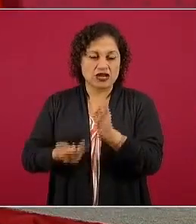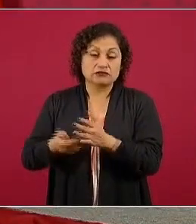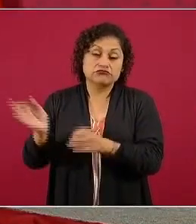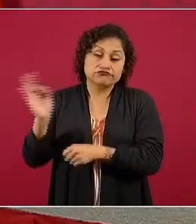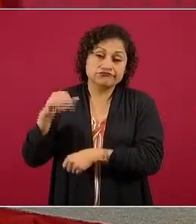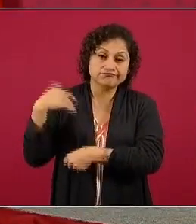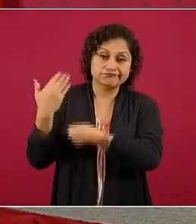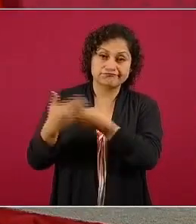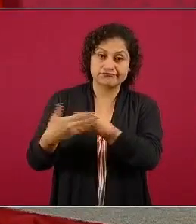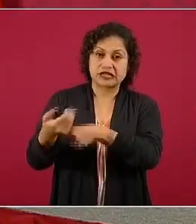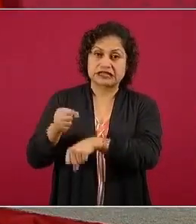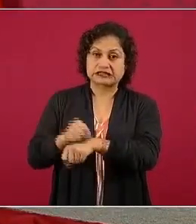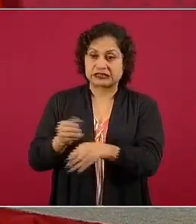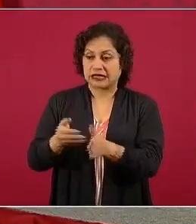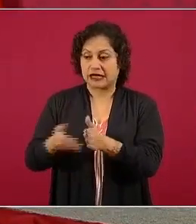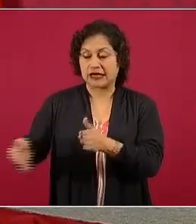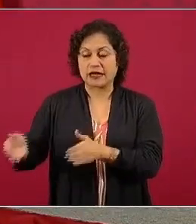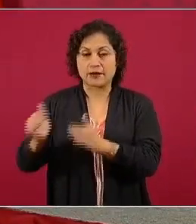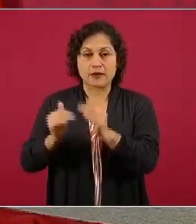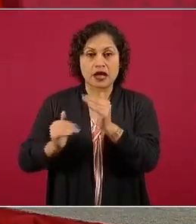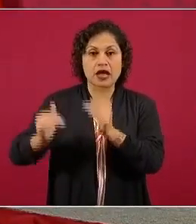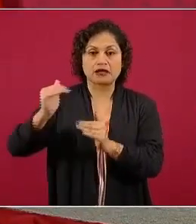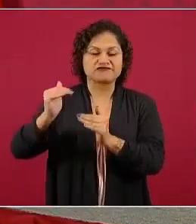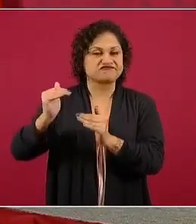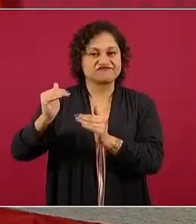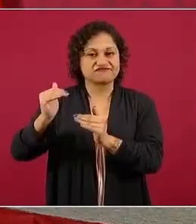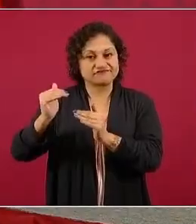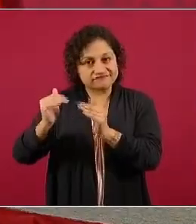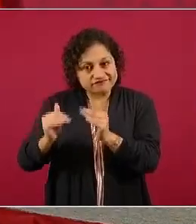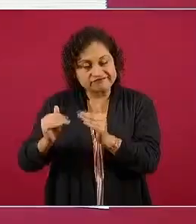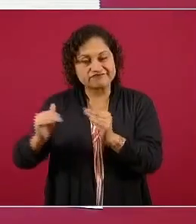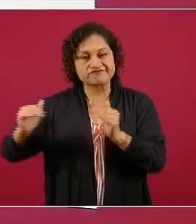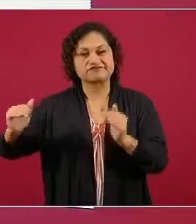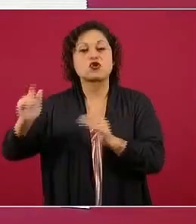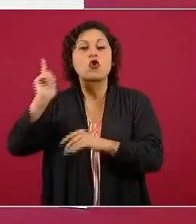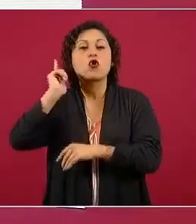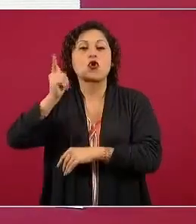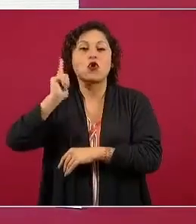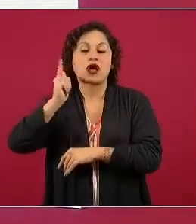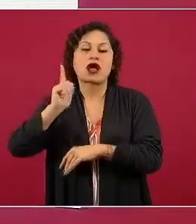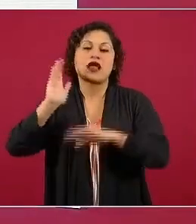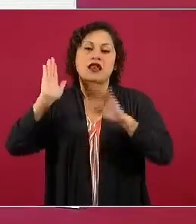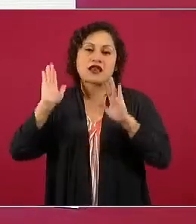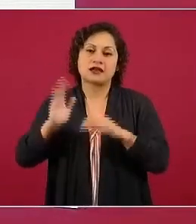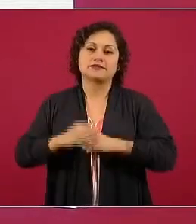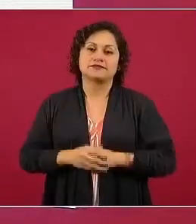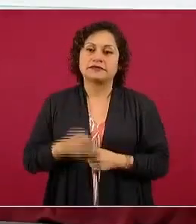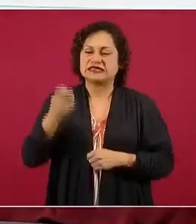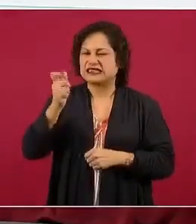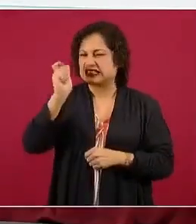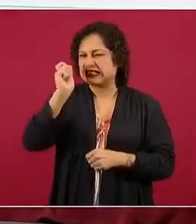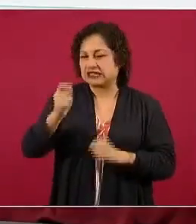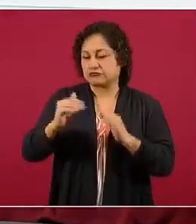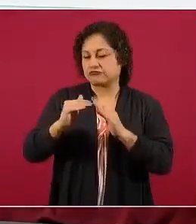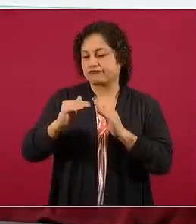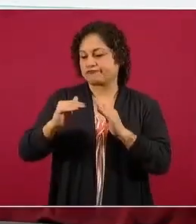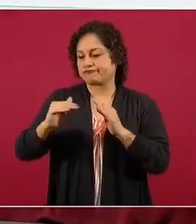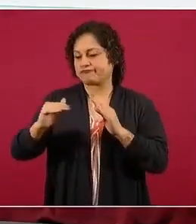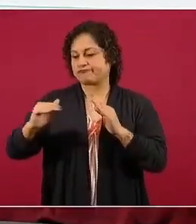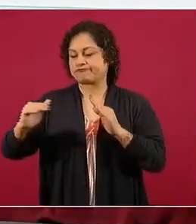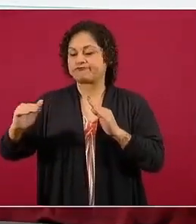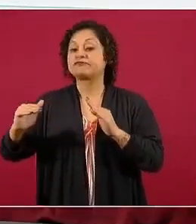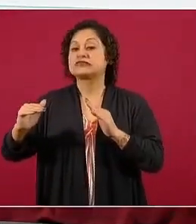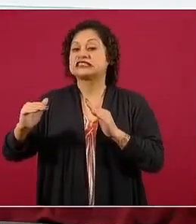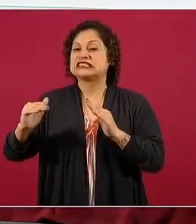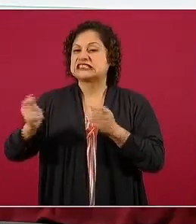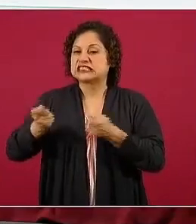que al terminar la semana, esperemos que termine con una meseta, lo que quiere decir que es una meseta que todavía tiene